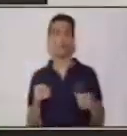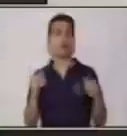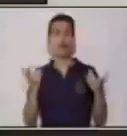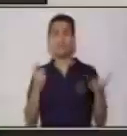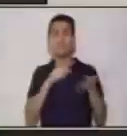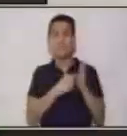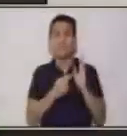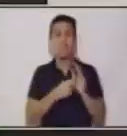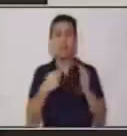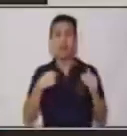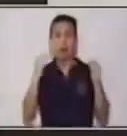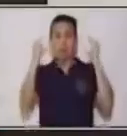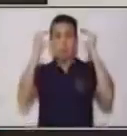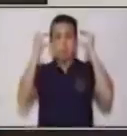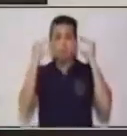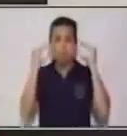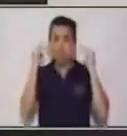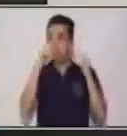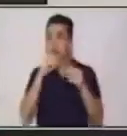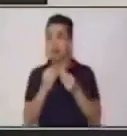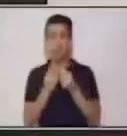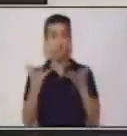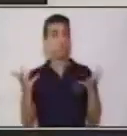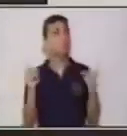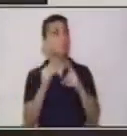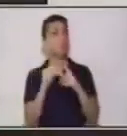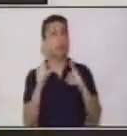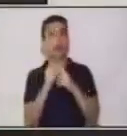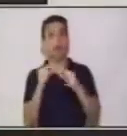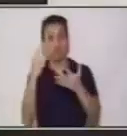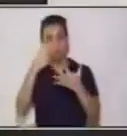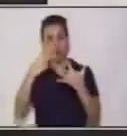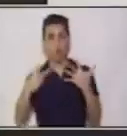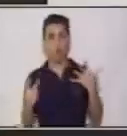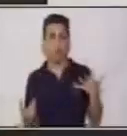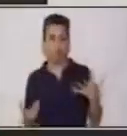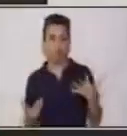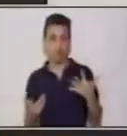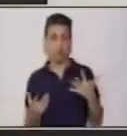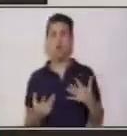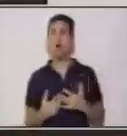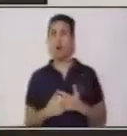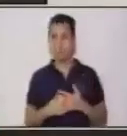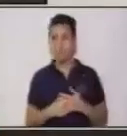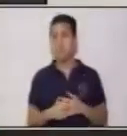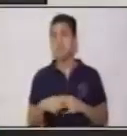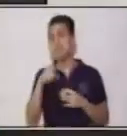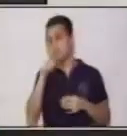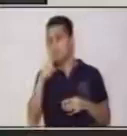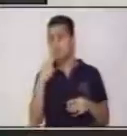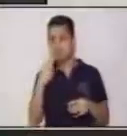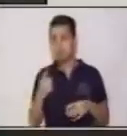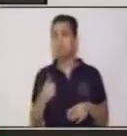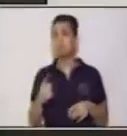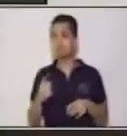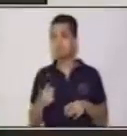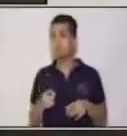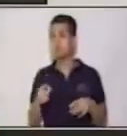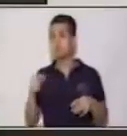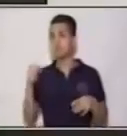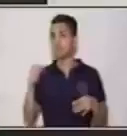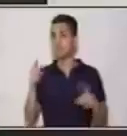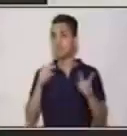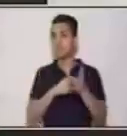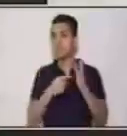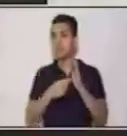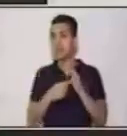pobreza léxica si tú comúnmente lo usas en cada expresión. Porque la pobreza léxica pues refleja una